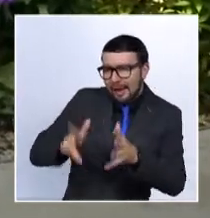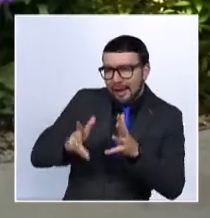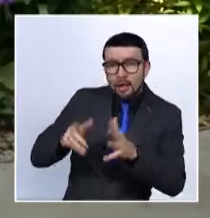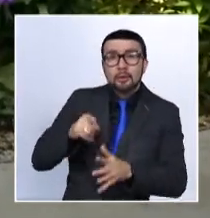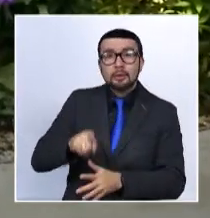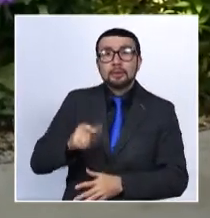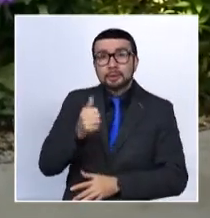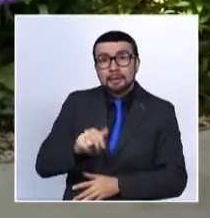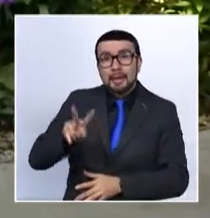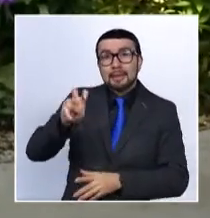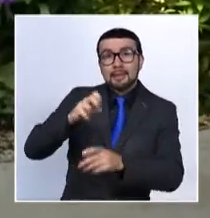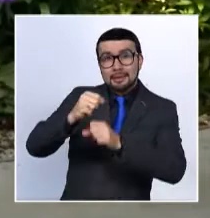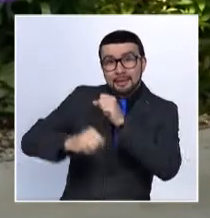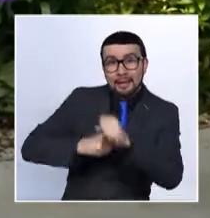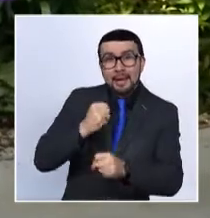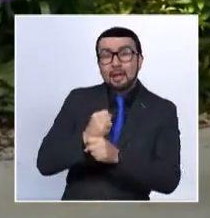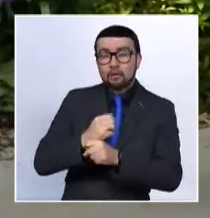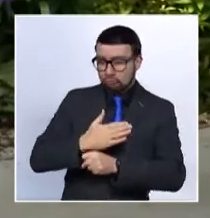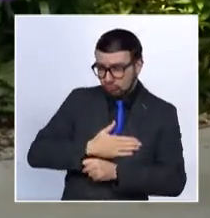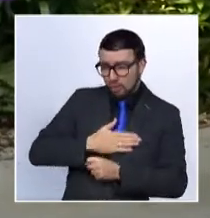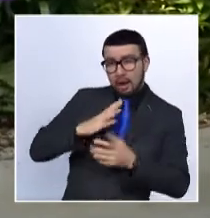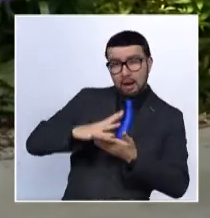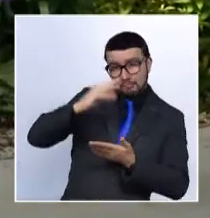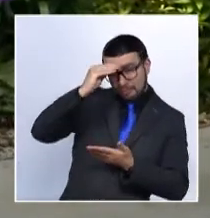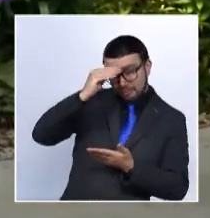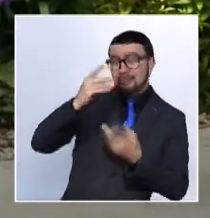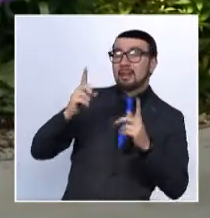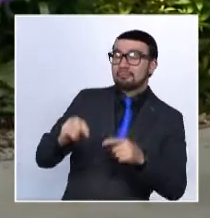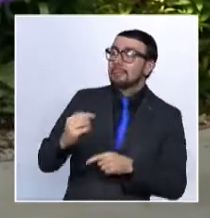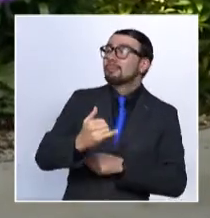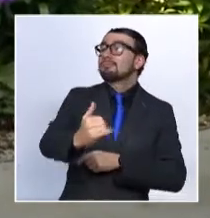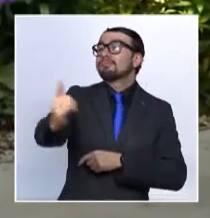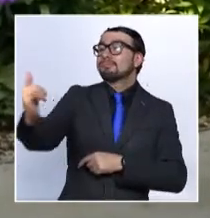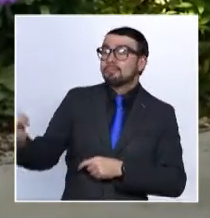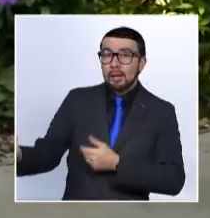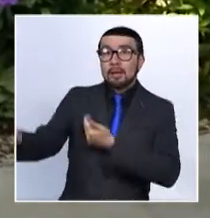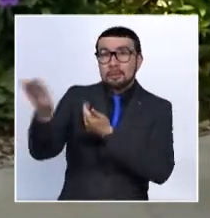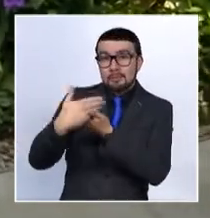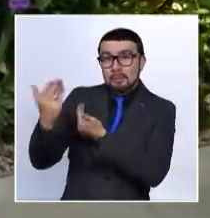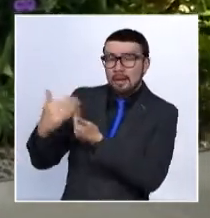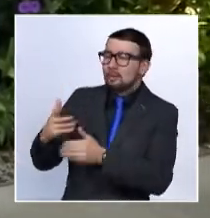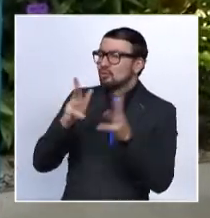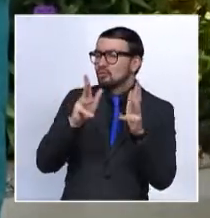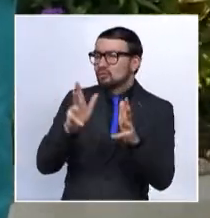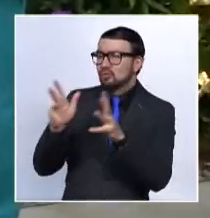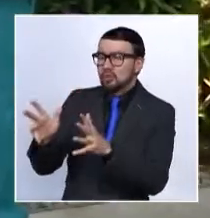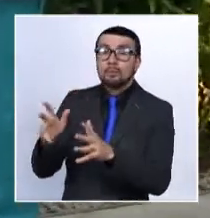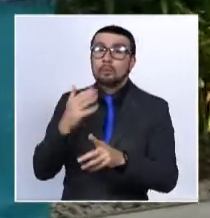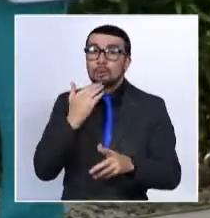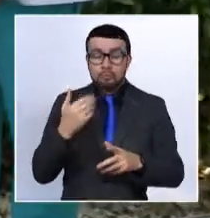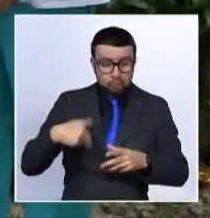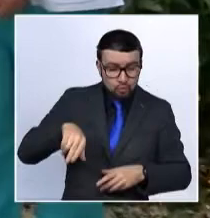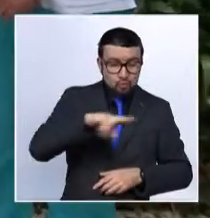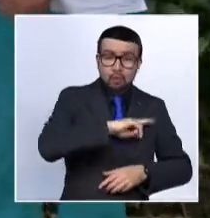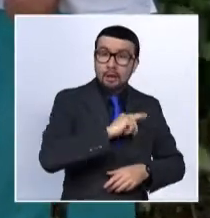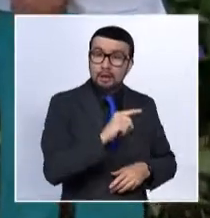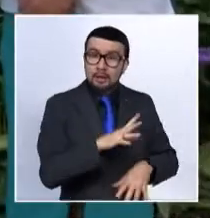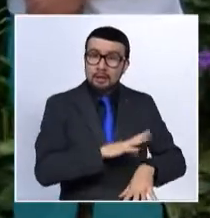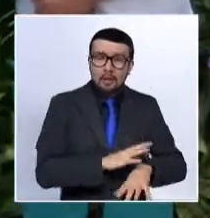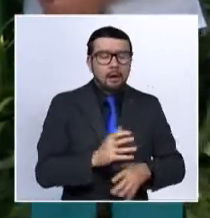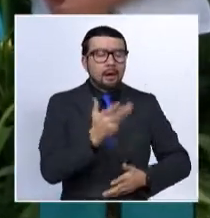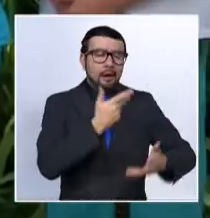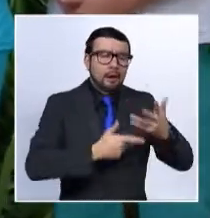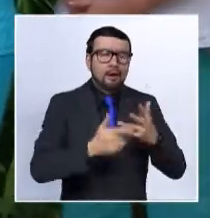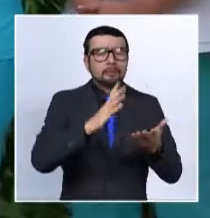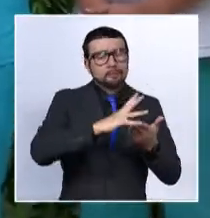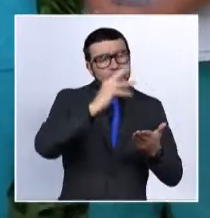años, es para los pacientes, pero también ha sido para todos nosotros, de aprender a trabajar en equipo, de aprender a valorar cada